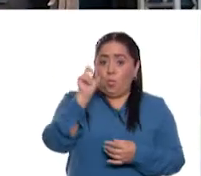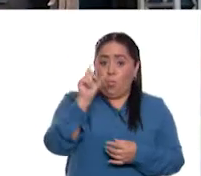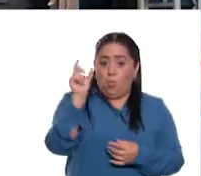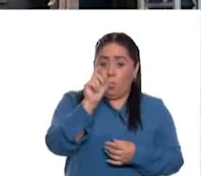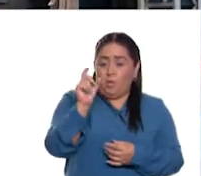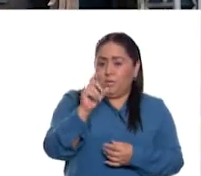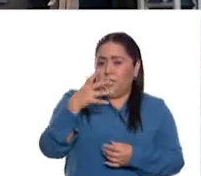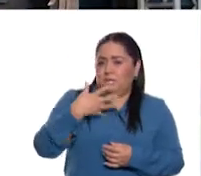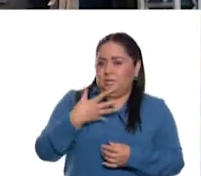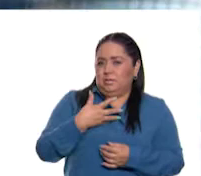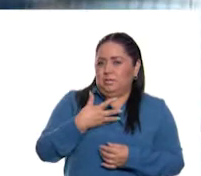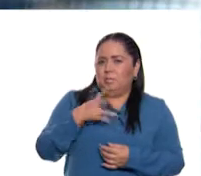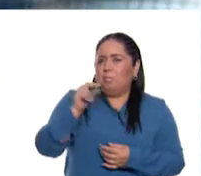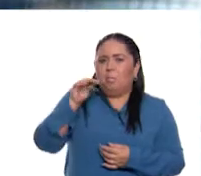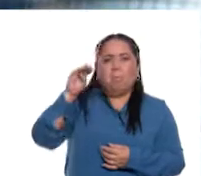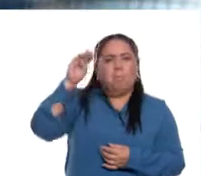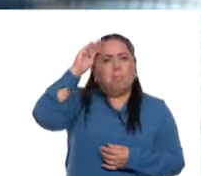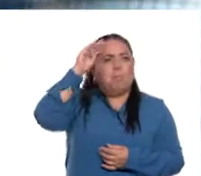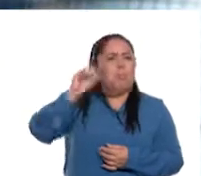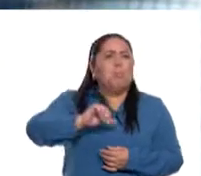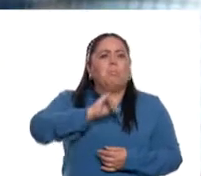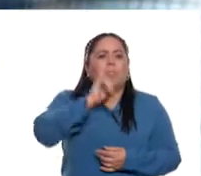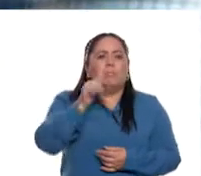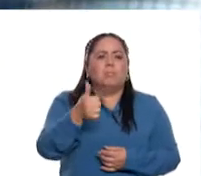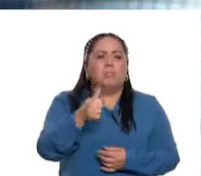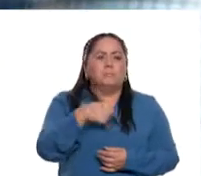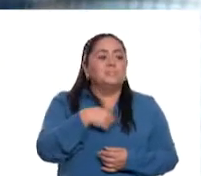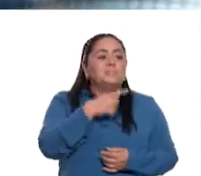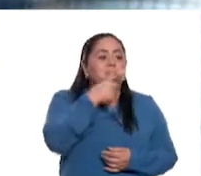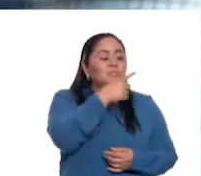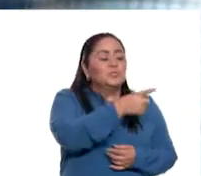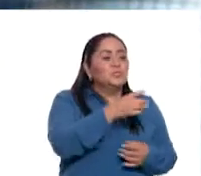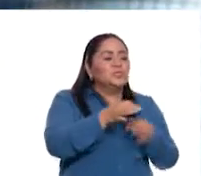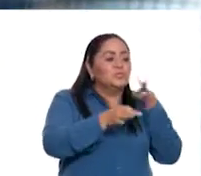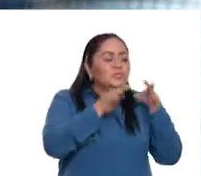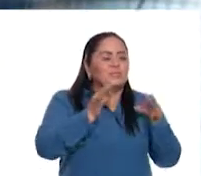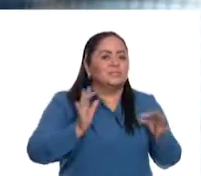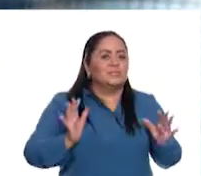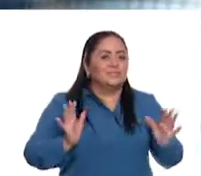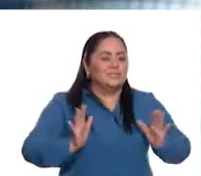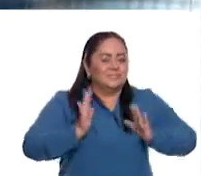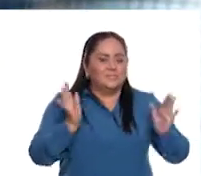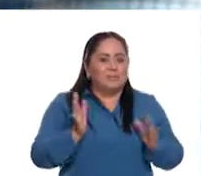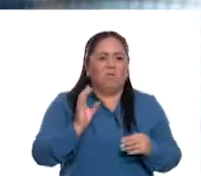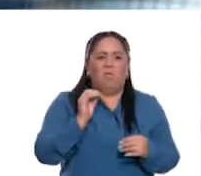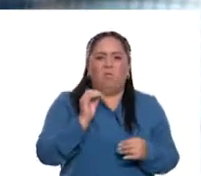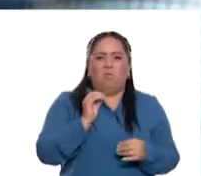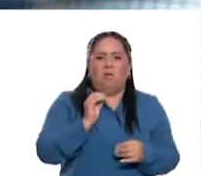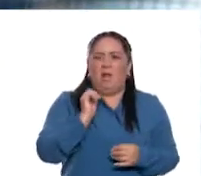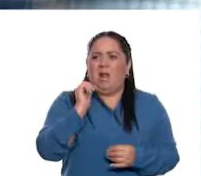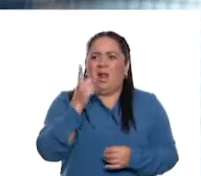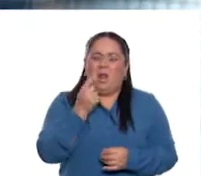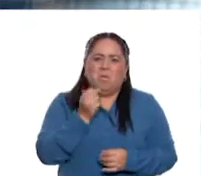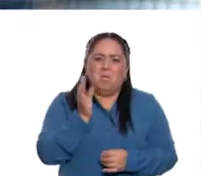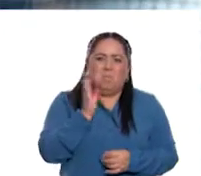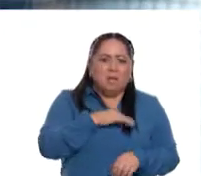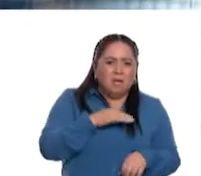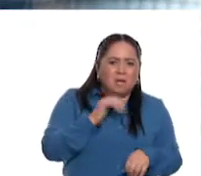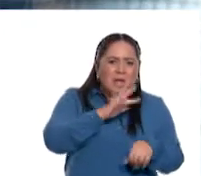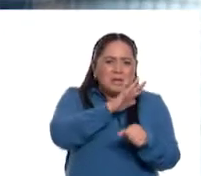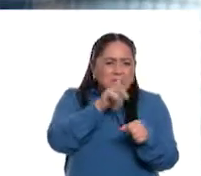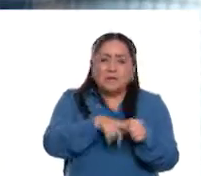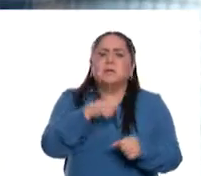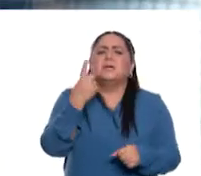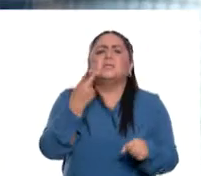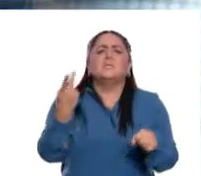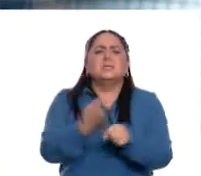una situación inesperada, como decirle a alguien una noticia desagradable o la amenaza de algún animal, lo primero